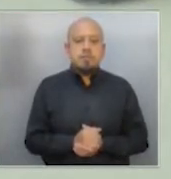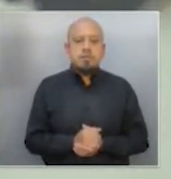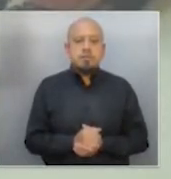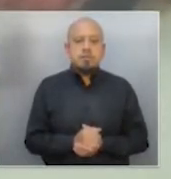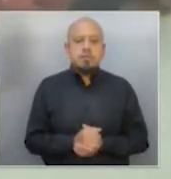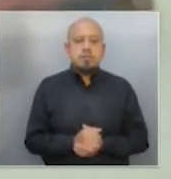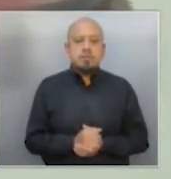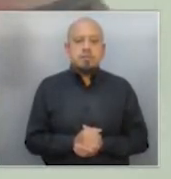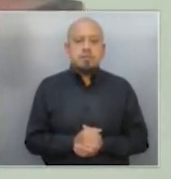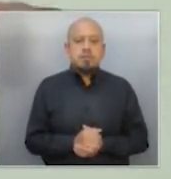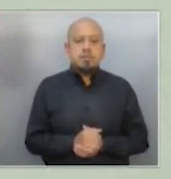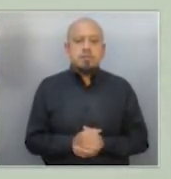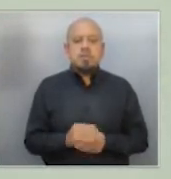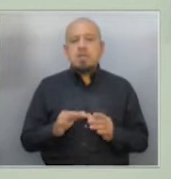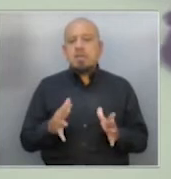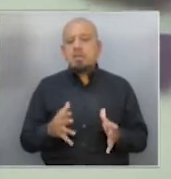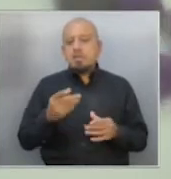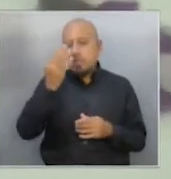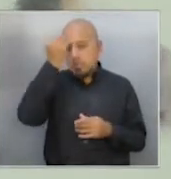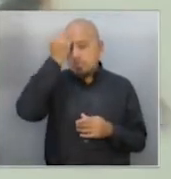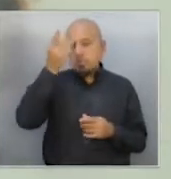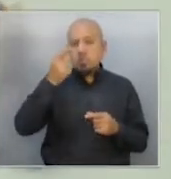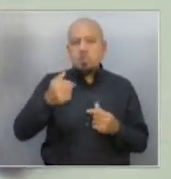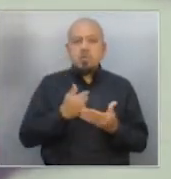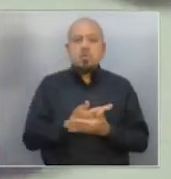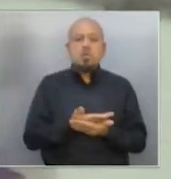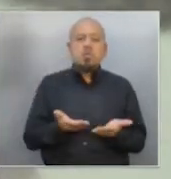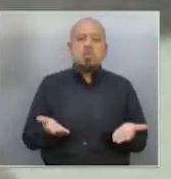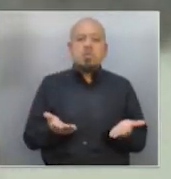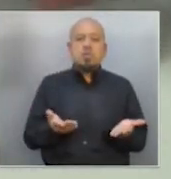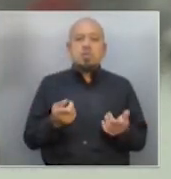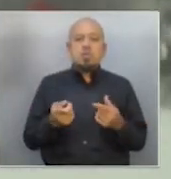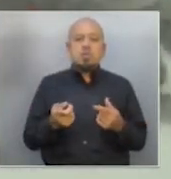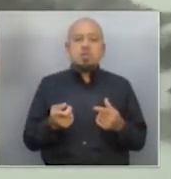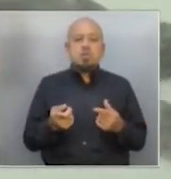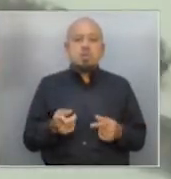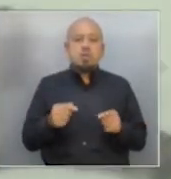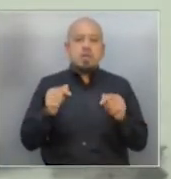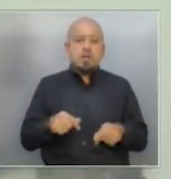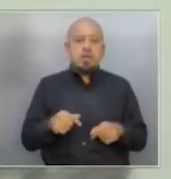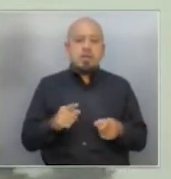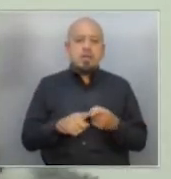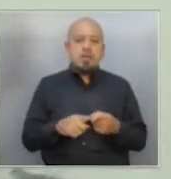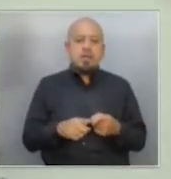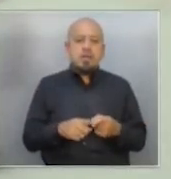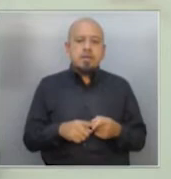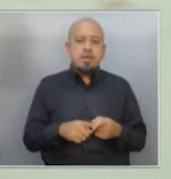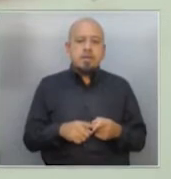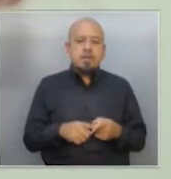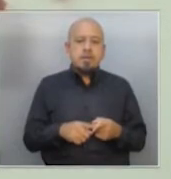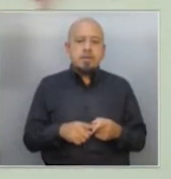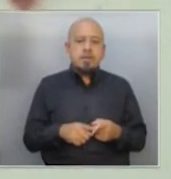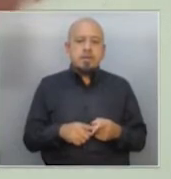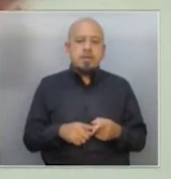Coméntame cómo es el concepto de que la exhibición es la obra en sí. Porque yo creo que acá la obra es